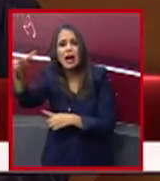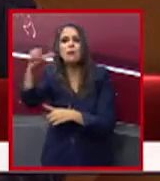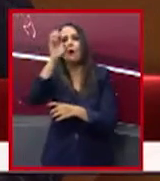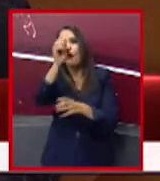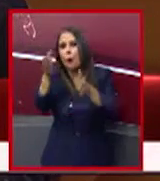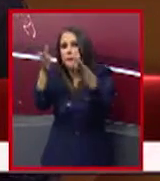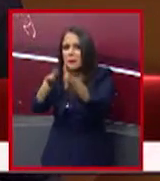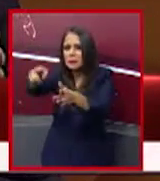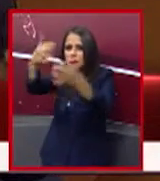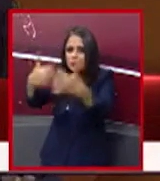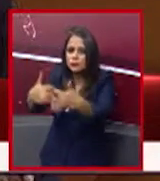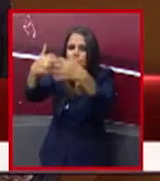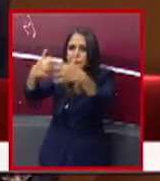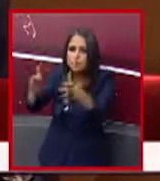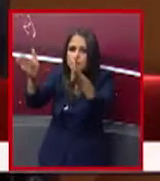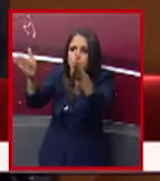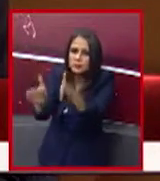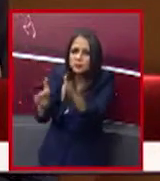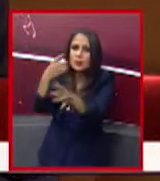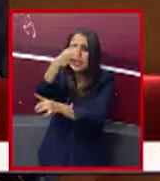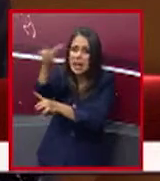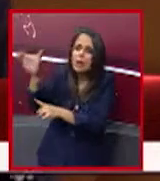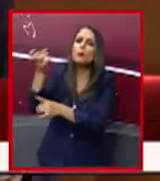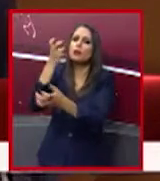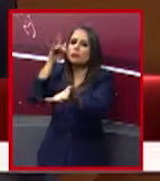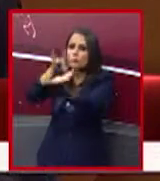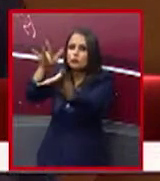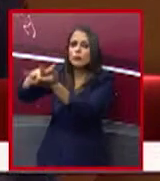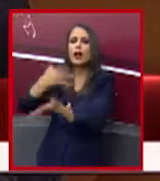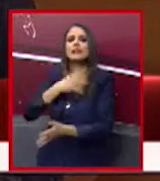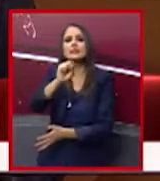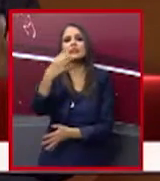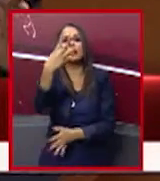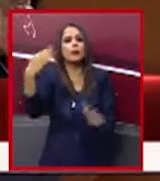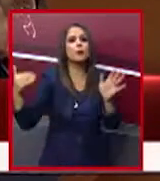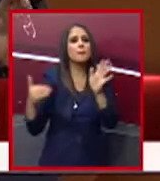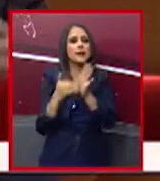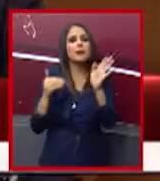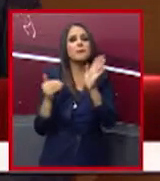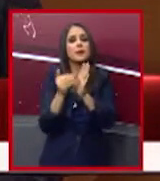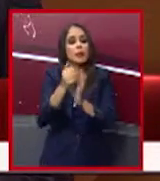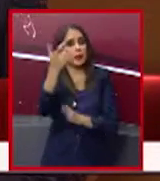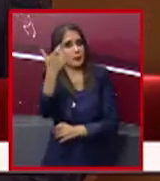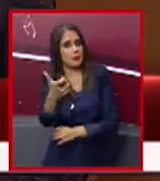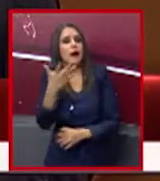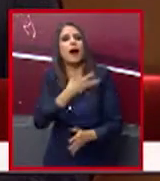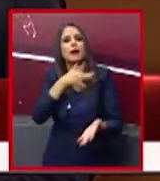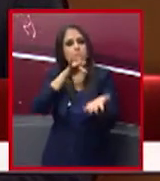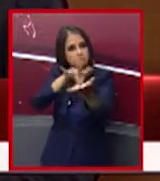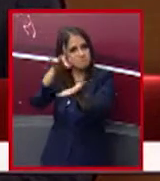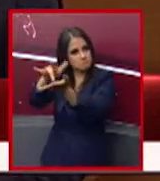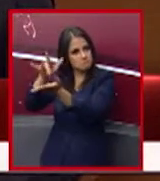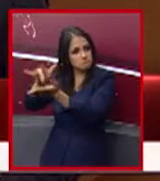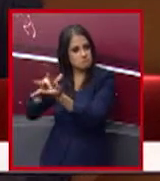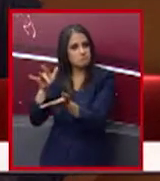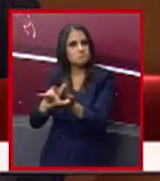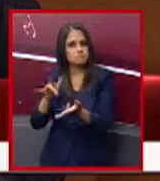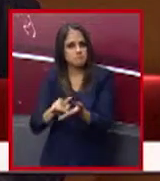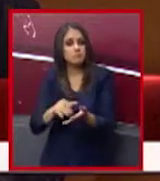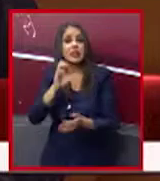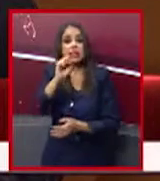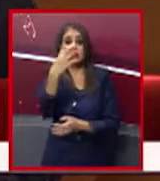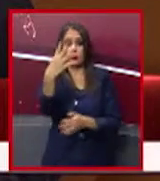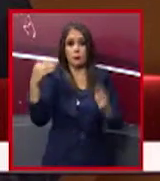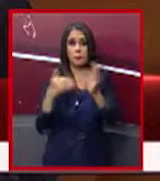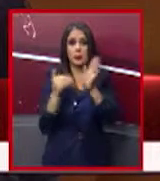productores, se destinaron o se están destinando 64,000 millones de pesos aproximadamente. De los 64,000